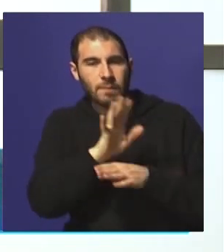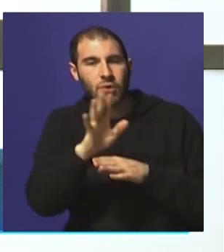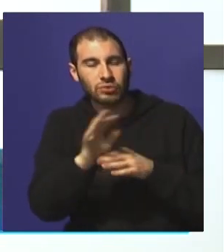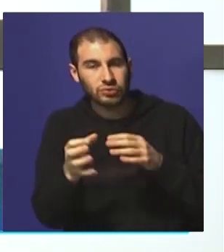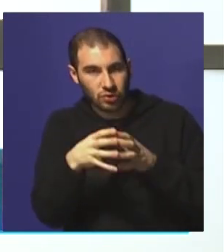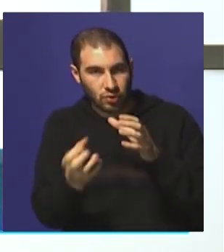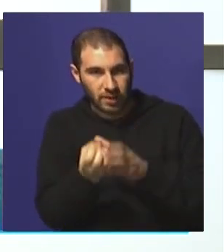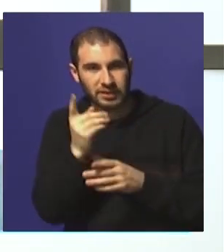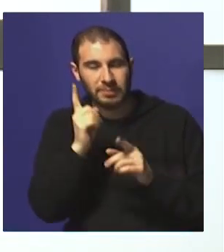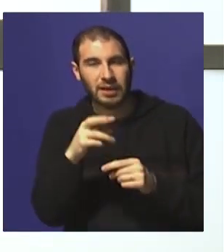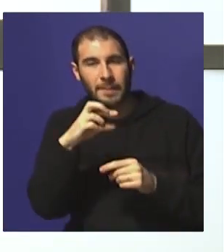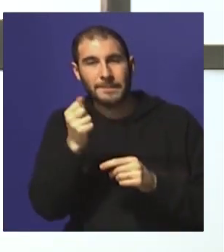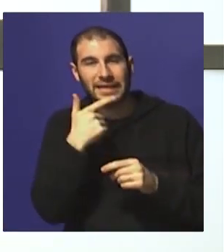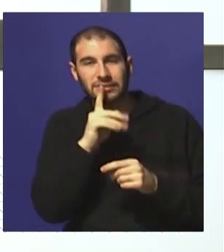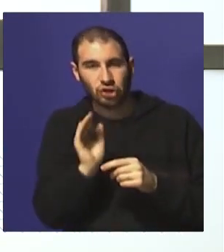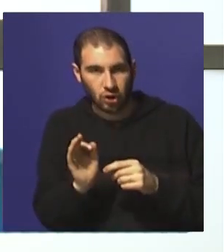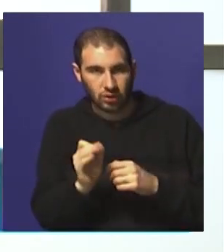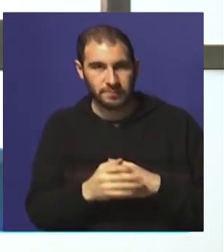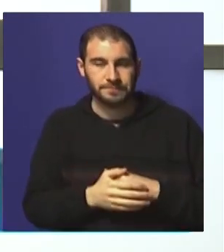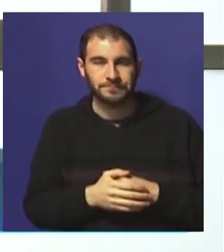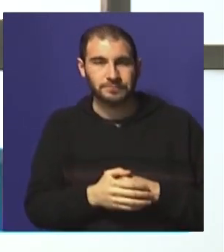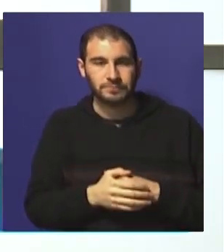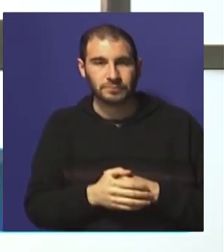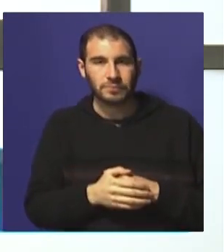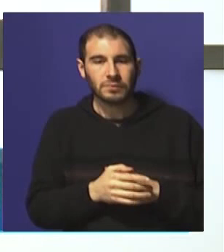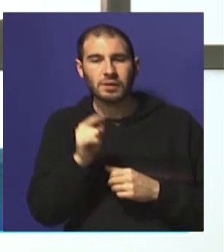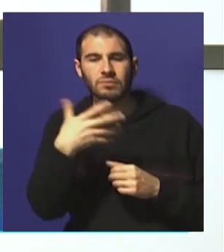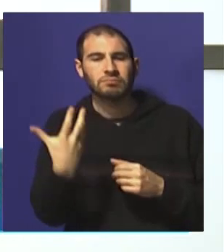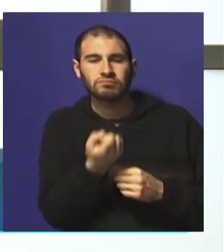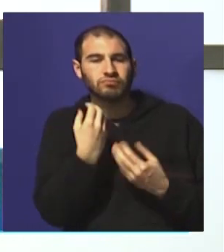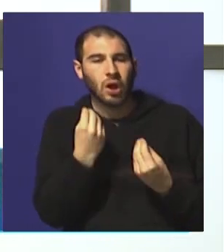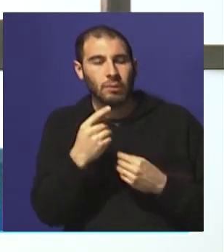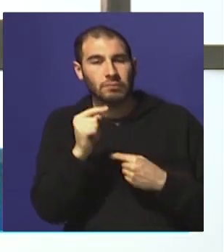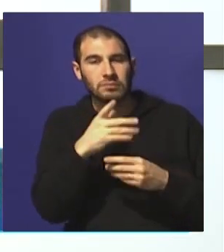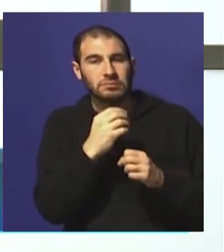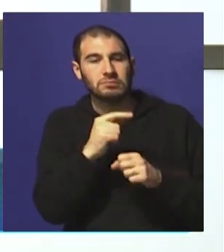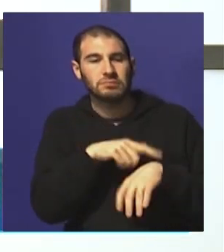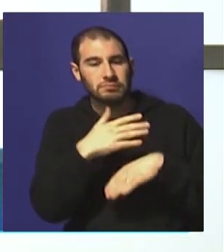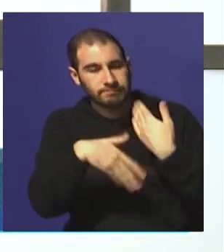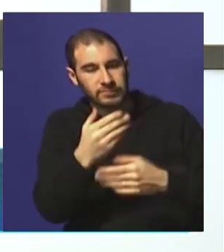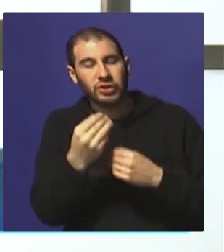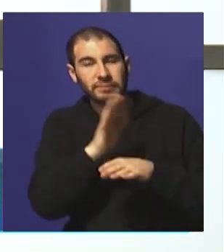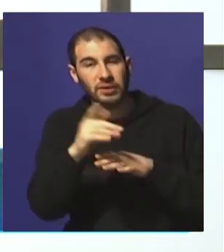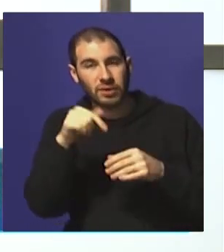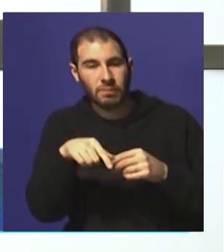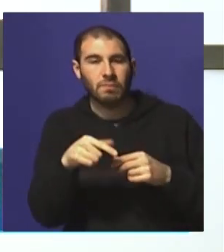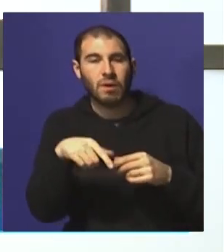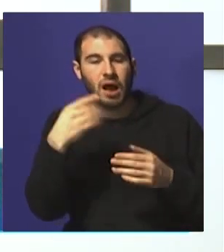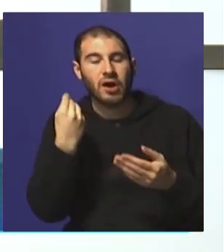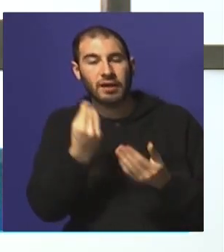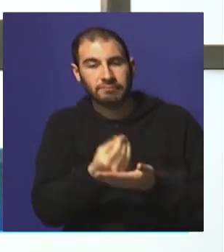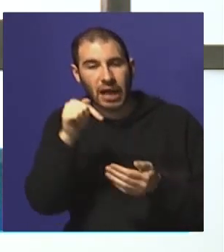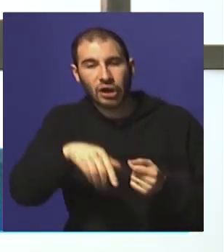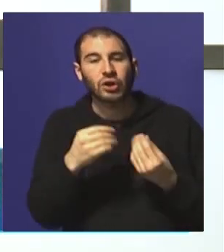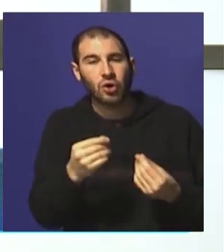productora. Estamos hablando también de Pasto. ¿Cómo llegás, digamos, cómo has ido atravesando estas etapas del cine y cómo te constituís